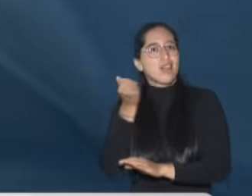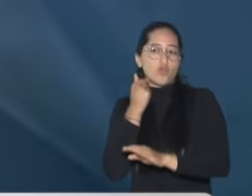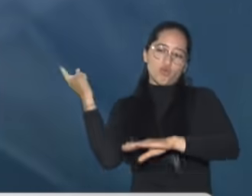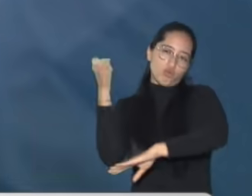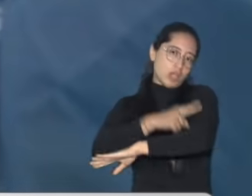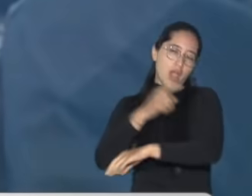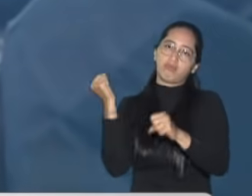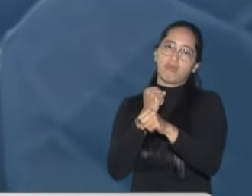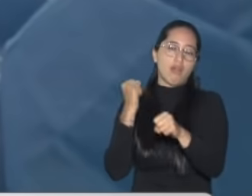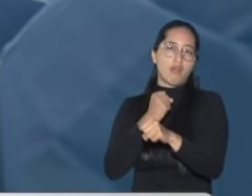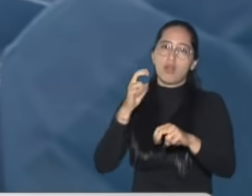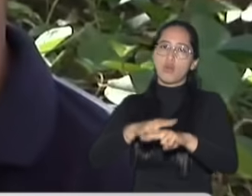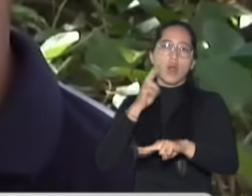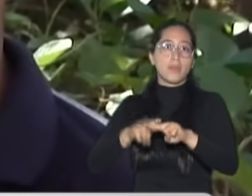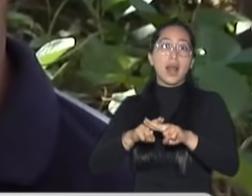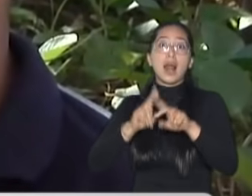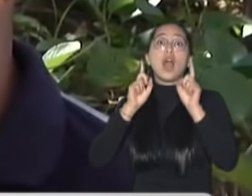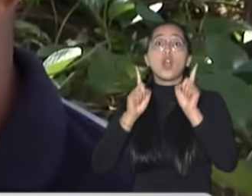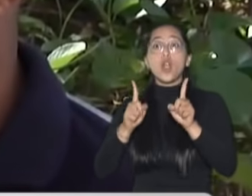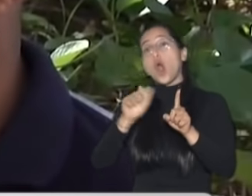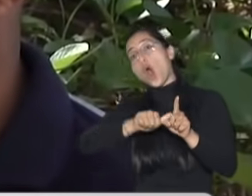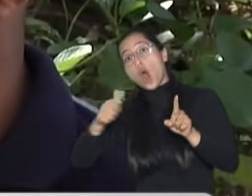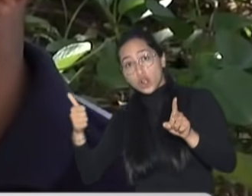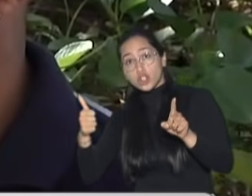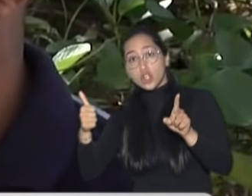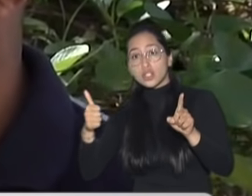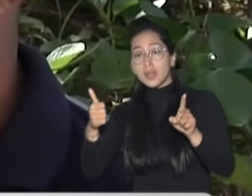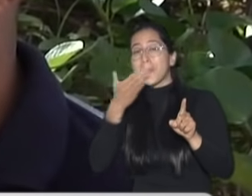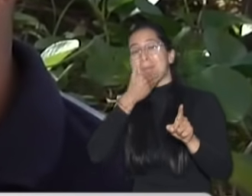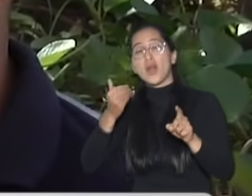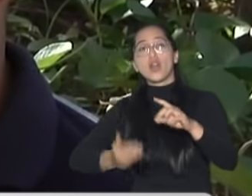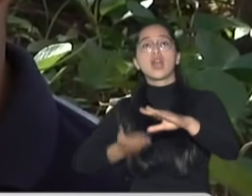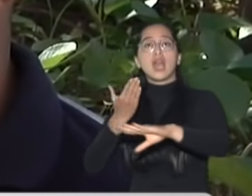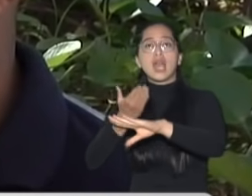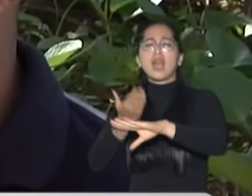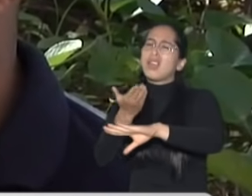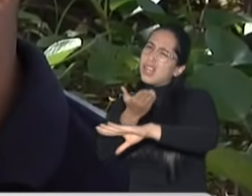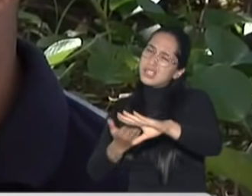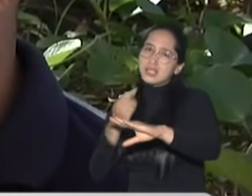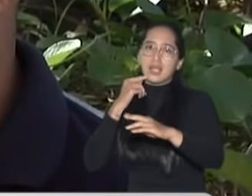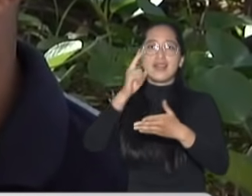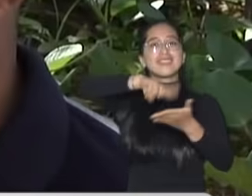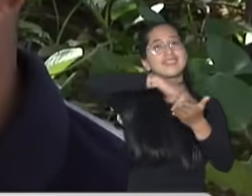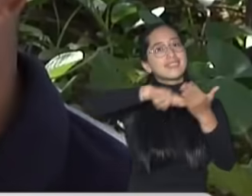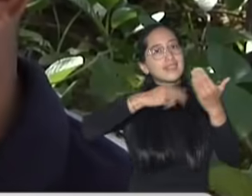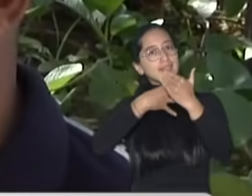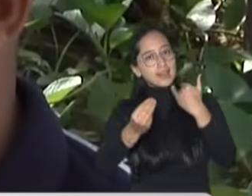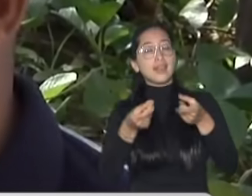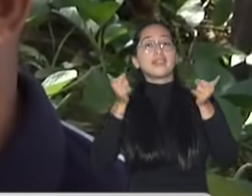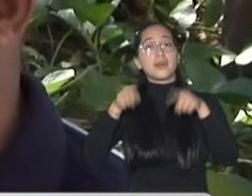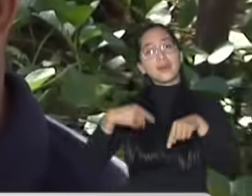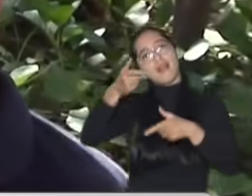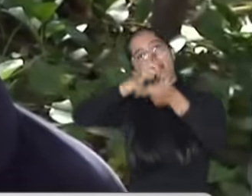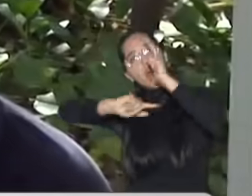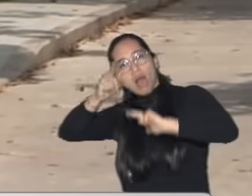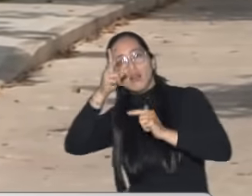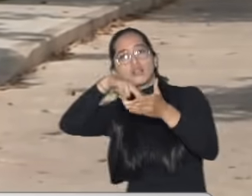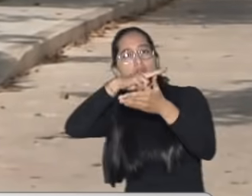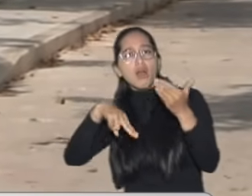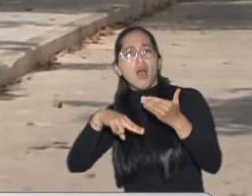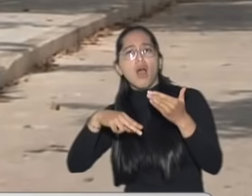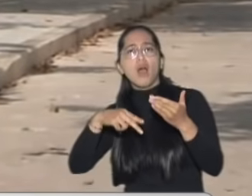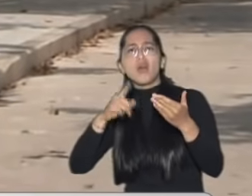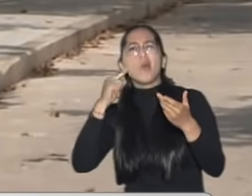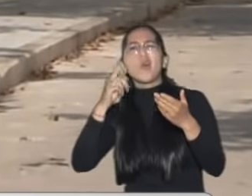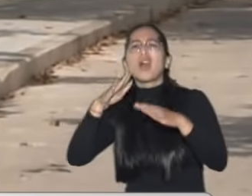han pedido que se declare toque de queda y ley seca entre esos cuatro días para evitar que se presenten algún tipo